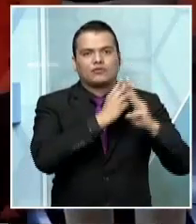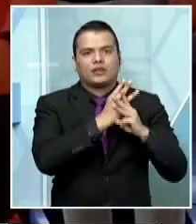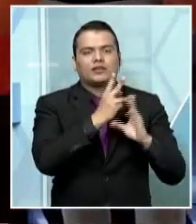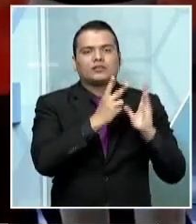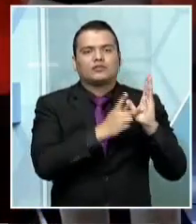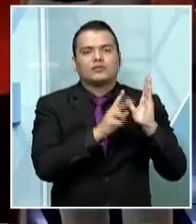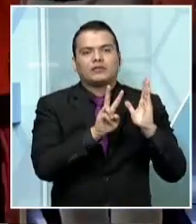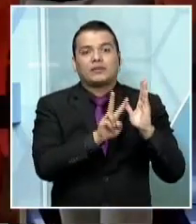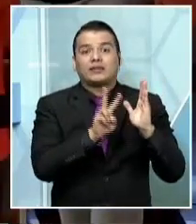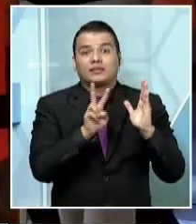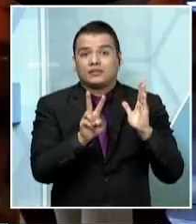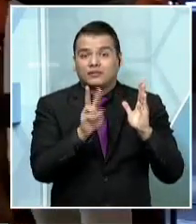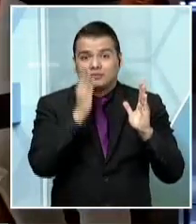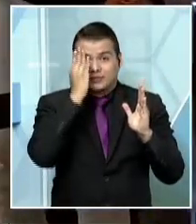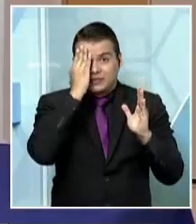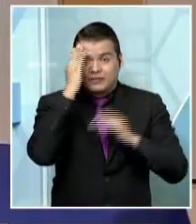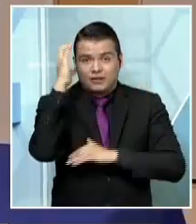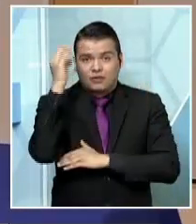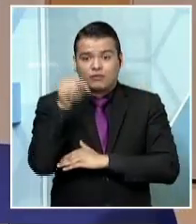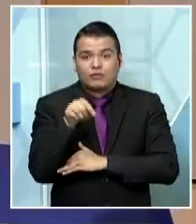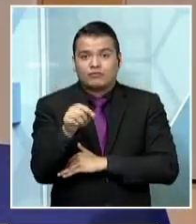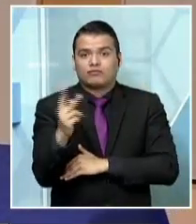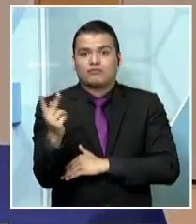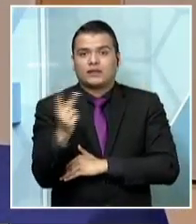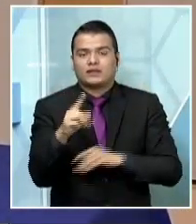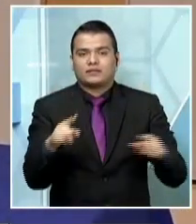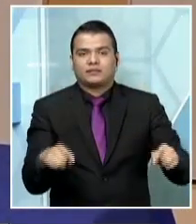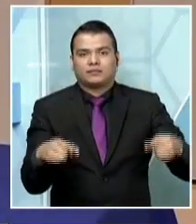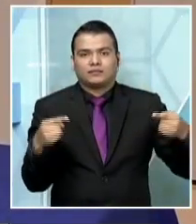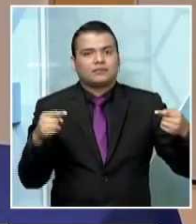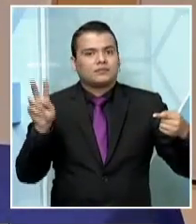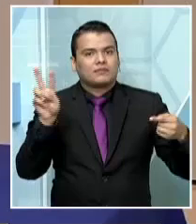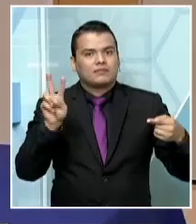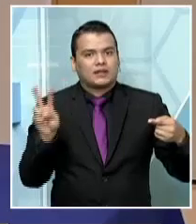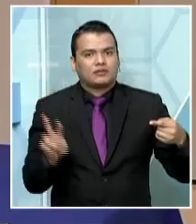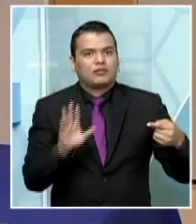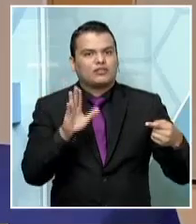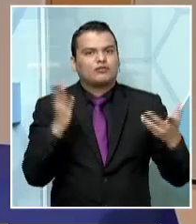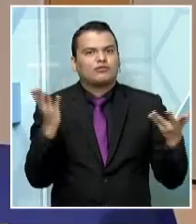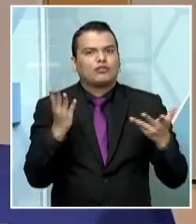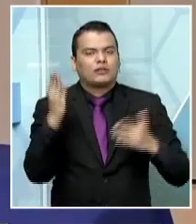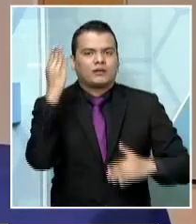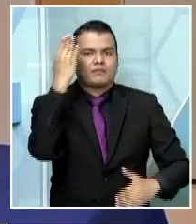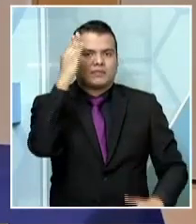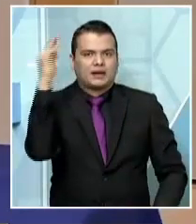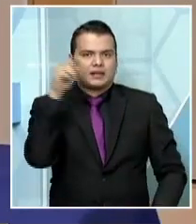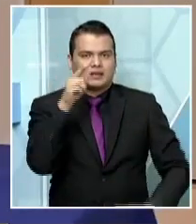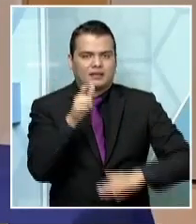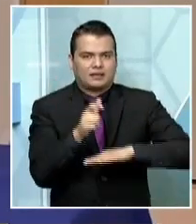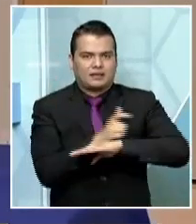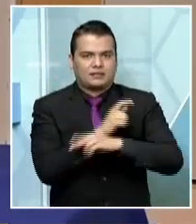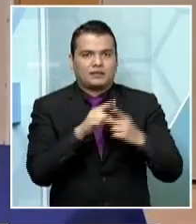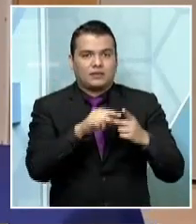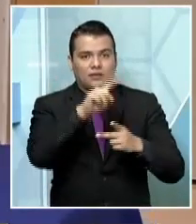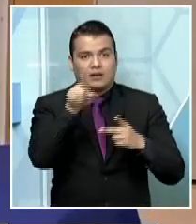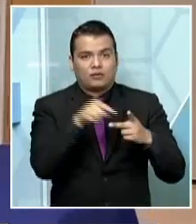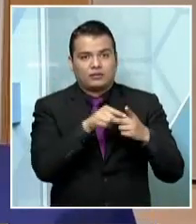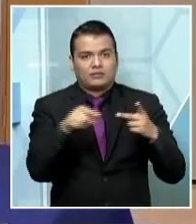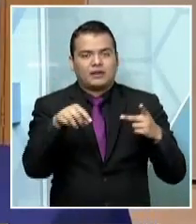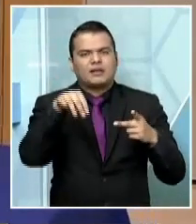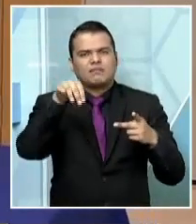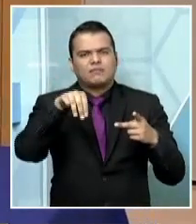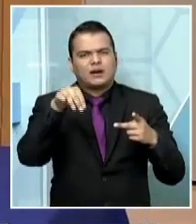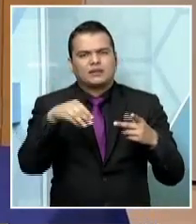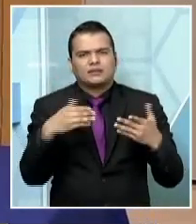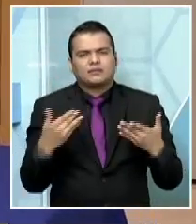2022. Recordemos que Colombia juega este viernes frente a Venezuela en el Estadio Metropolitano de Barranquilla y el martes de la próxima semana se